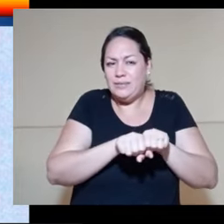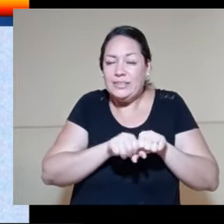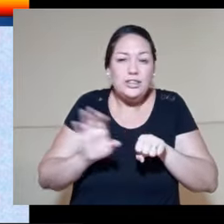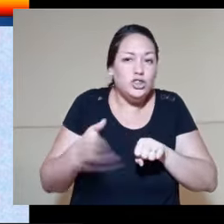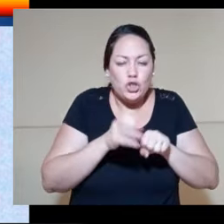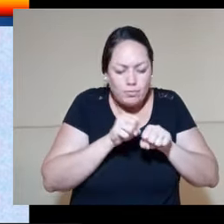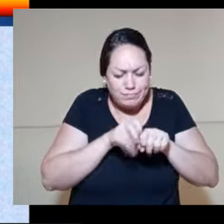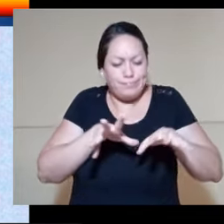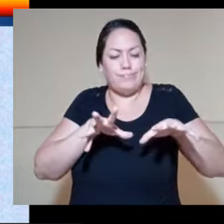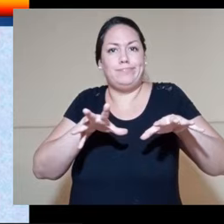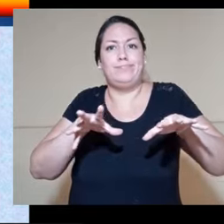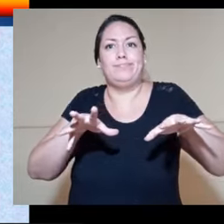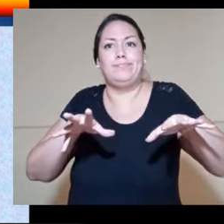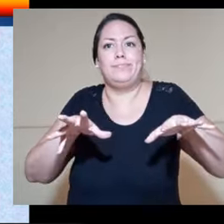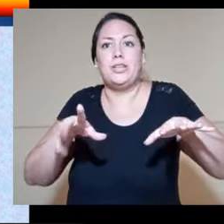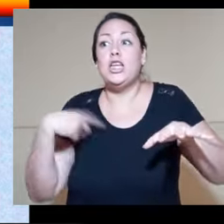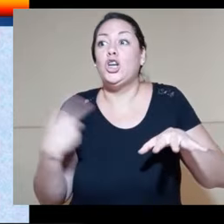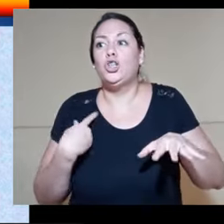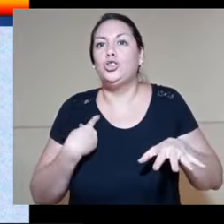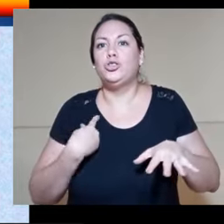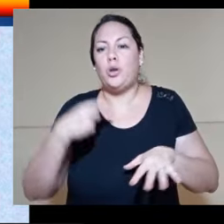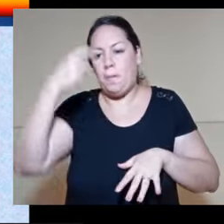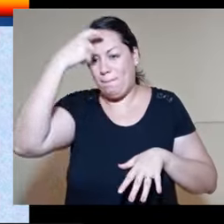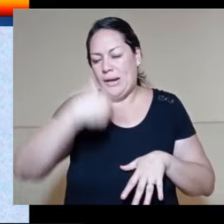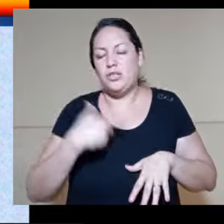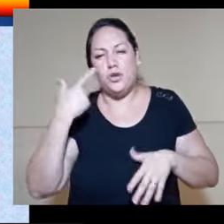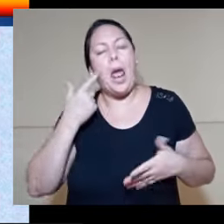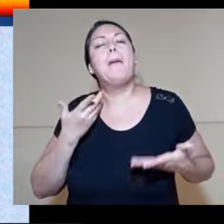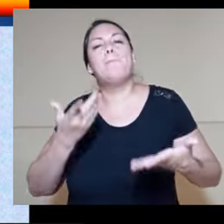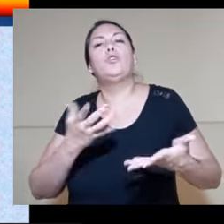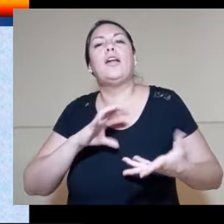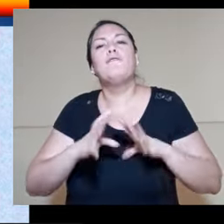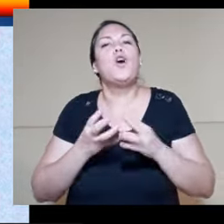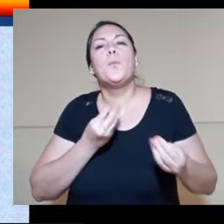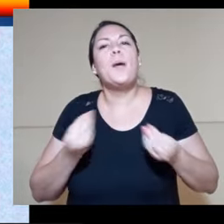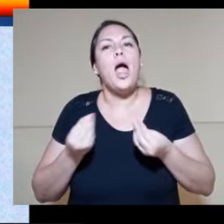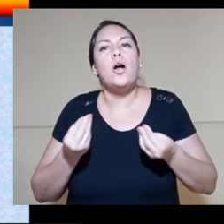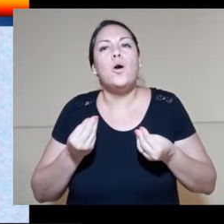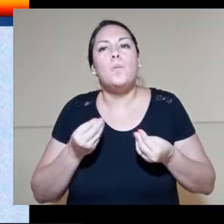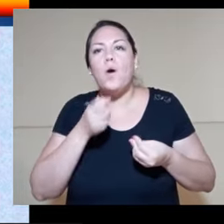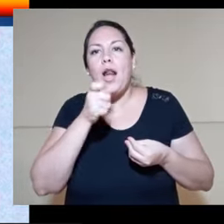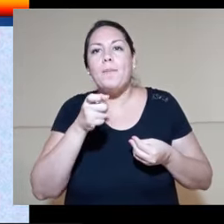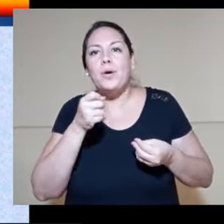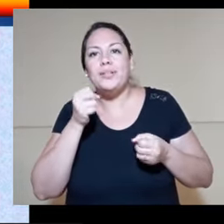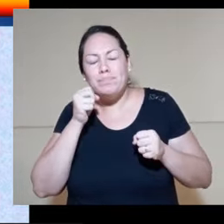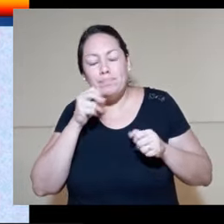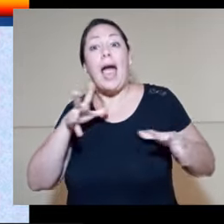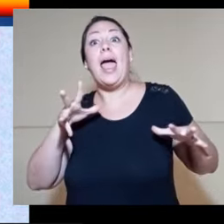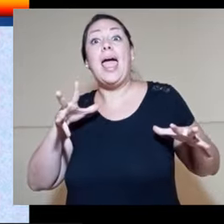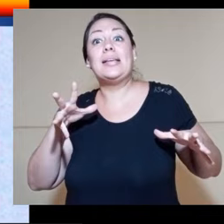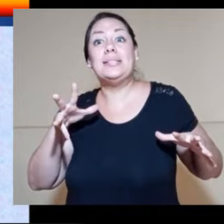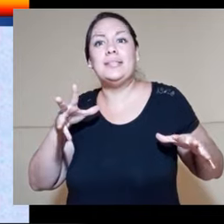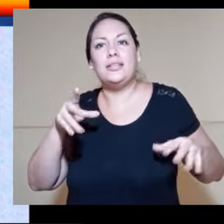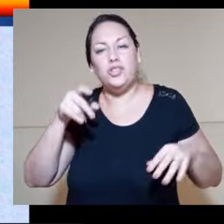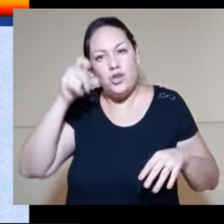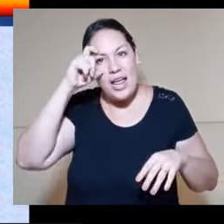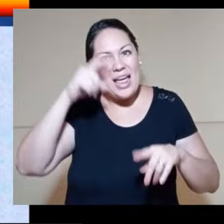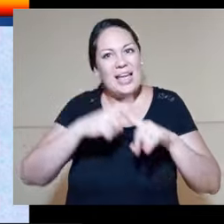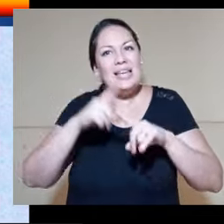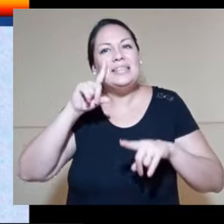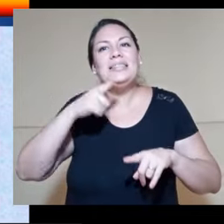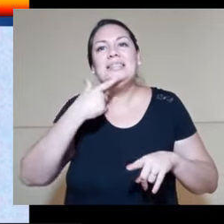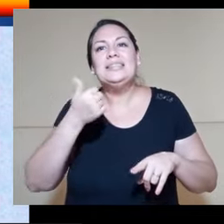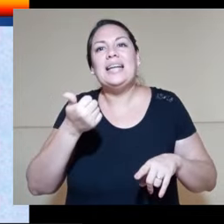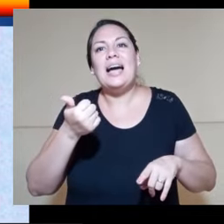hay noradrenalina como neurotransmisor, se empiezan a liberar y nosotros vamos a tener una respuesta, ¿no es cierto?, de